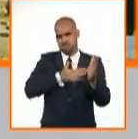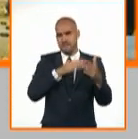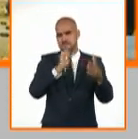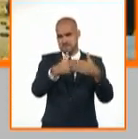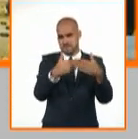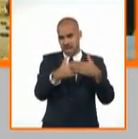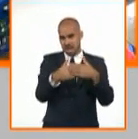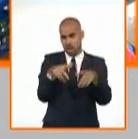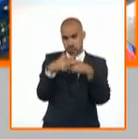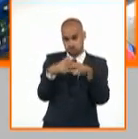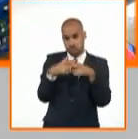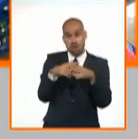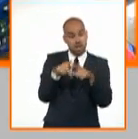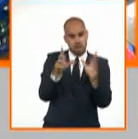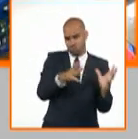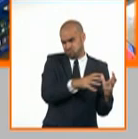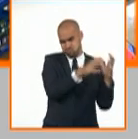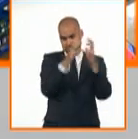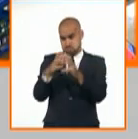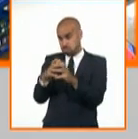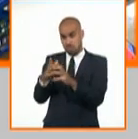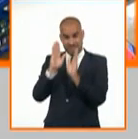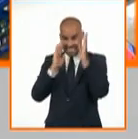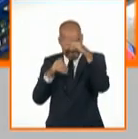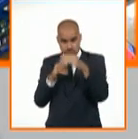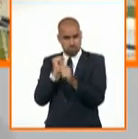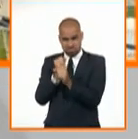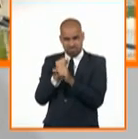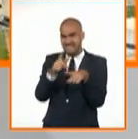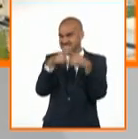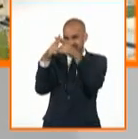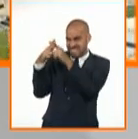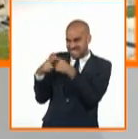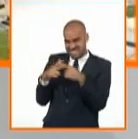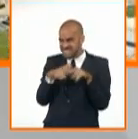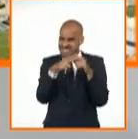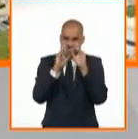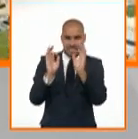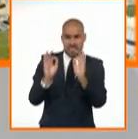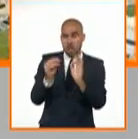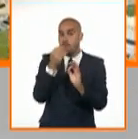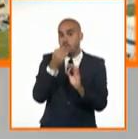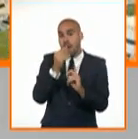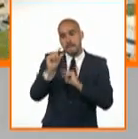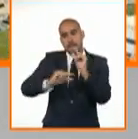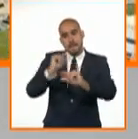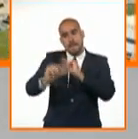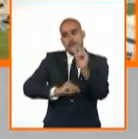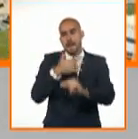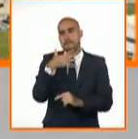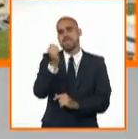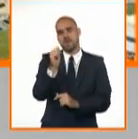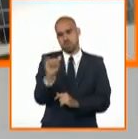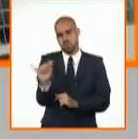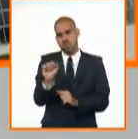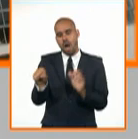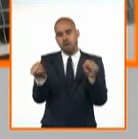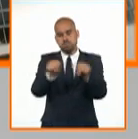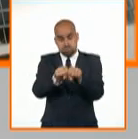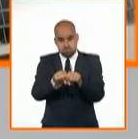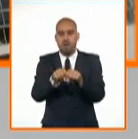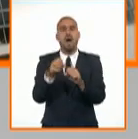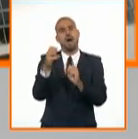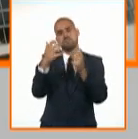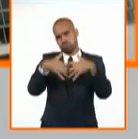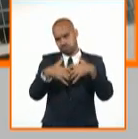gente bien en realizar las acciones de mantenimientos que mejoren la confiabilidad quizás no es todo lo